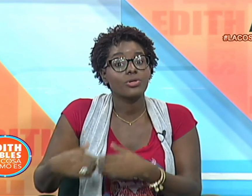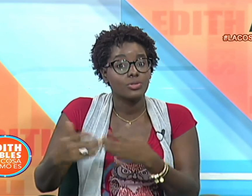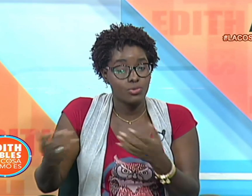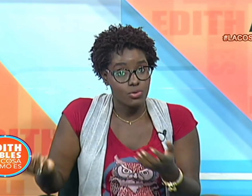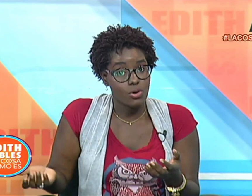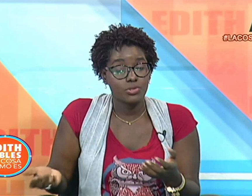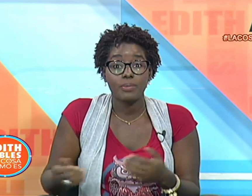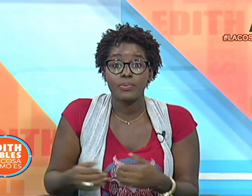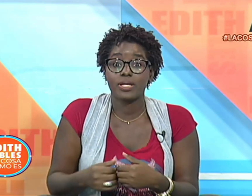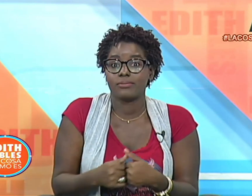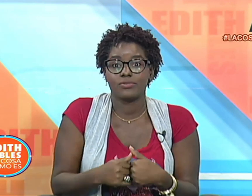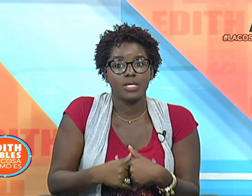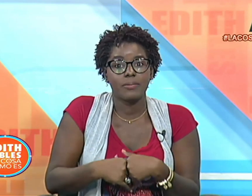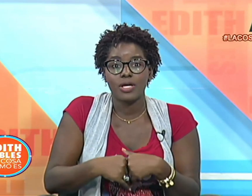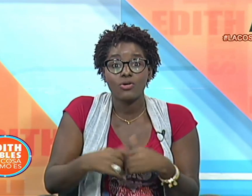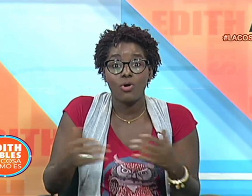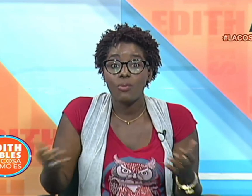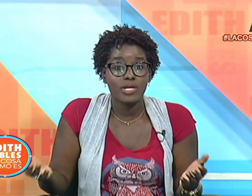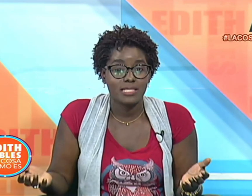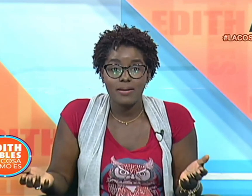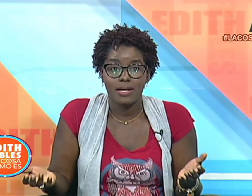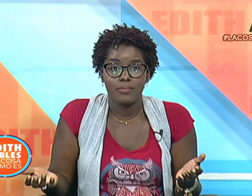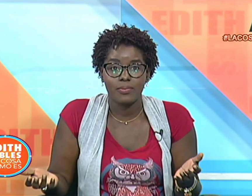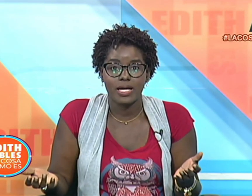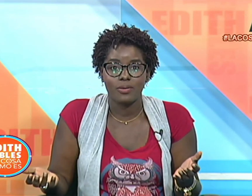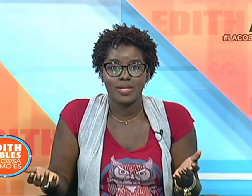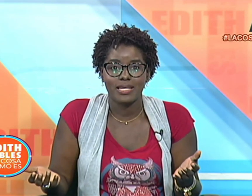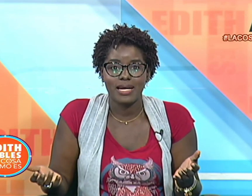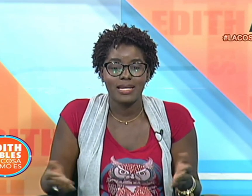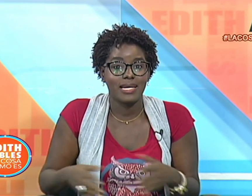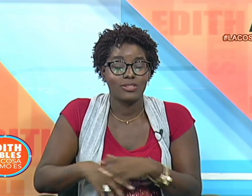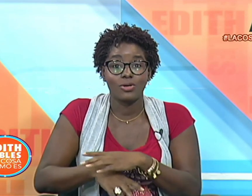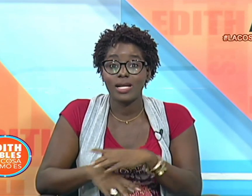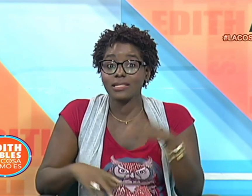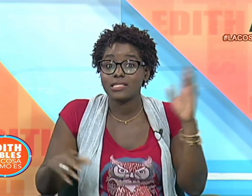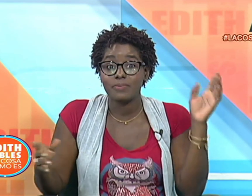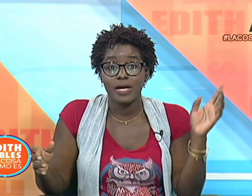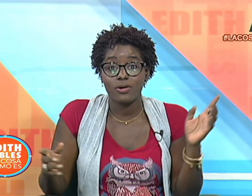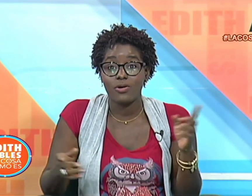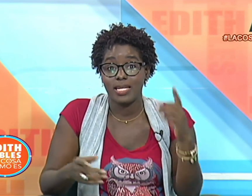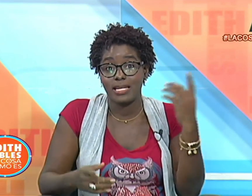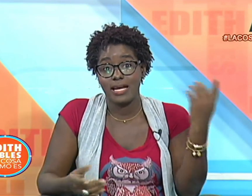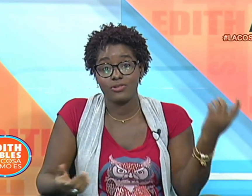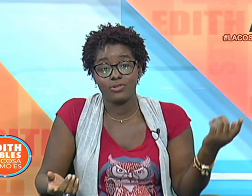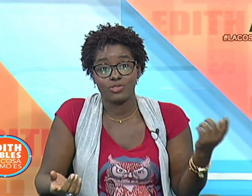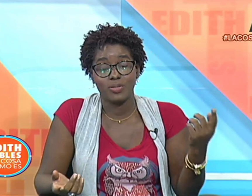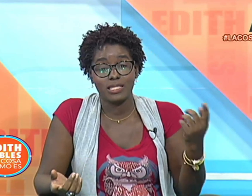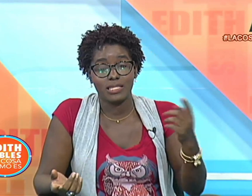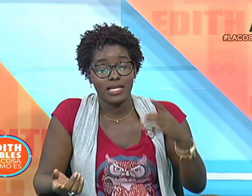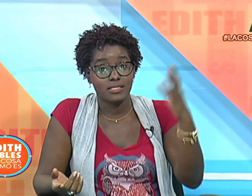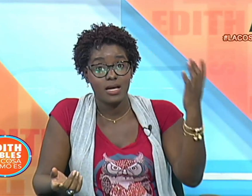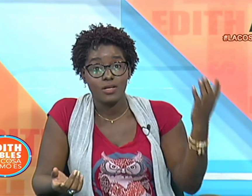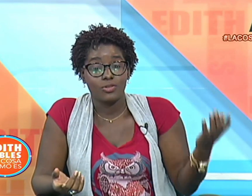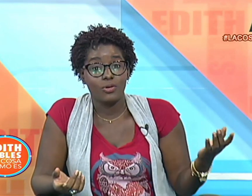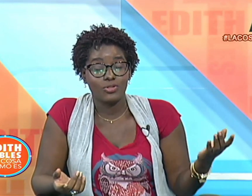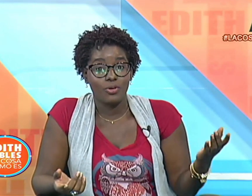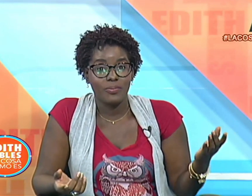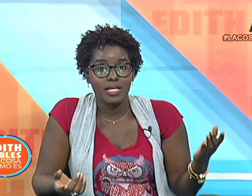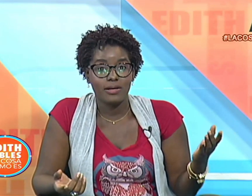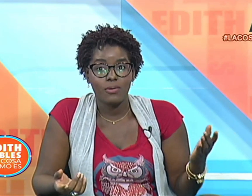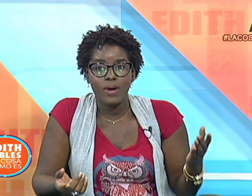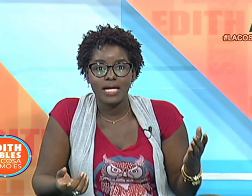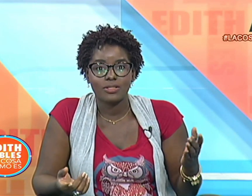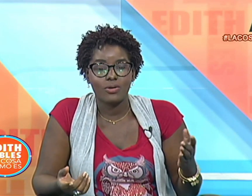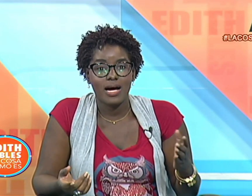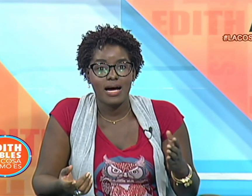lo asumió y tuvo un costo porque ustedes vieron cómo estaba república dominicana el dólar disparó en el año 2003 2